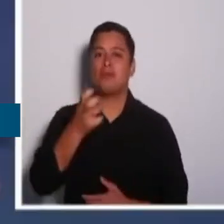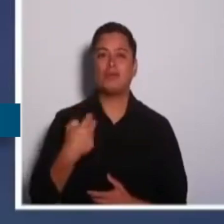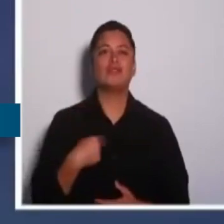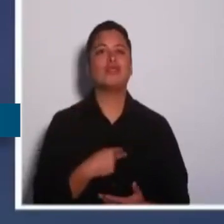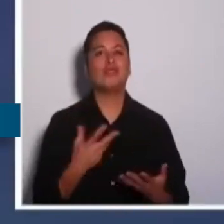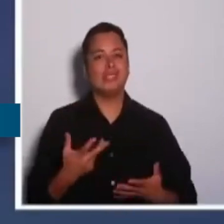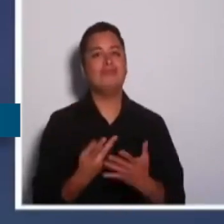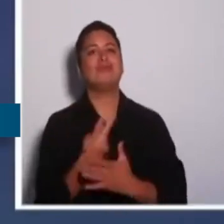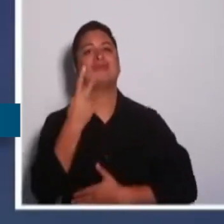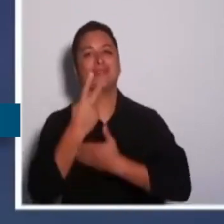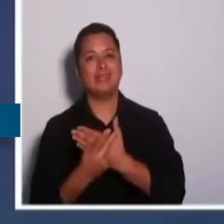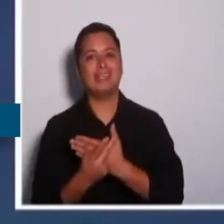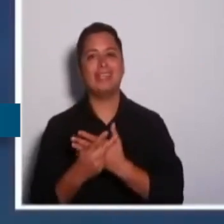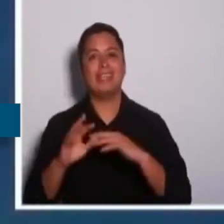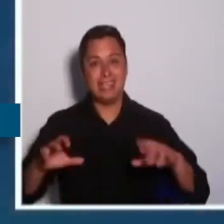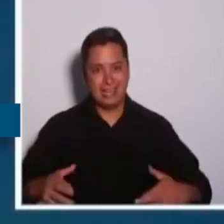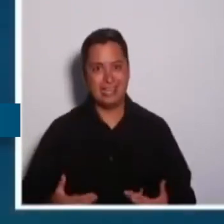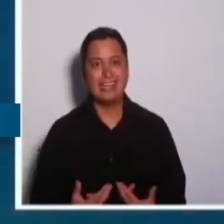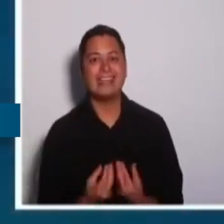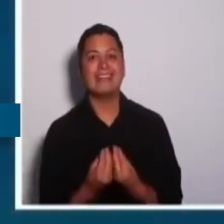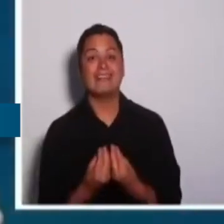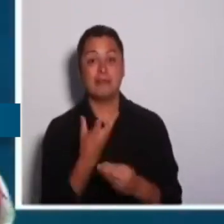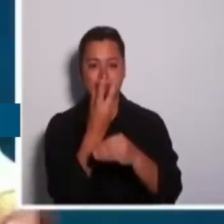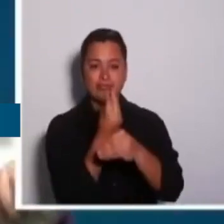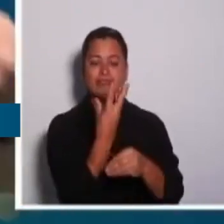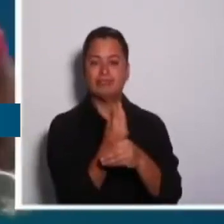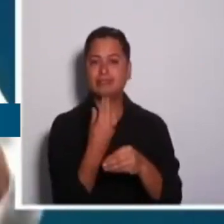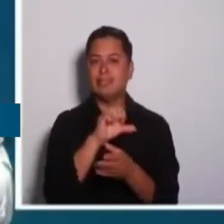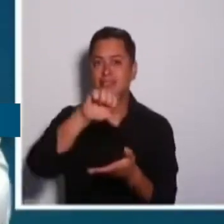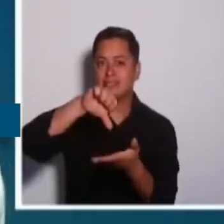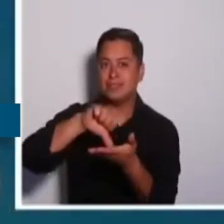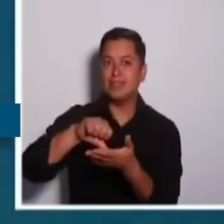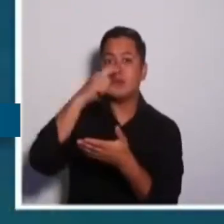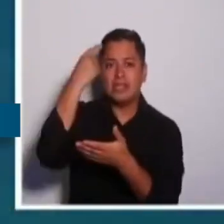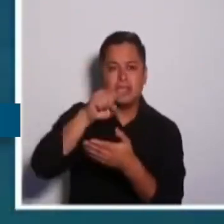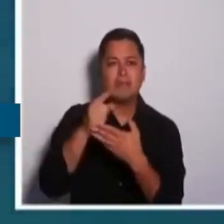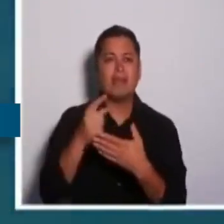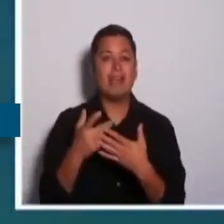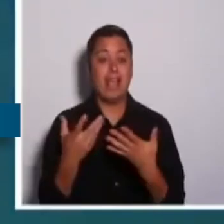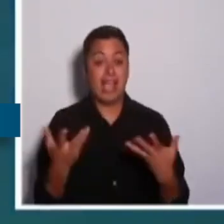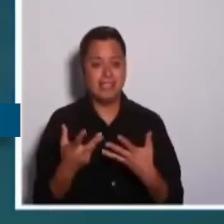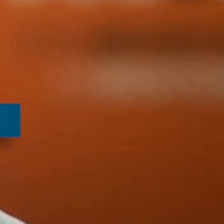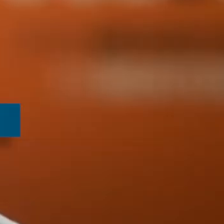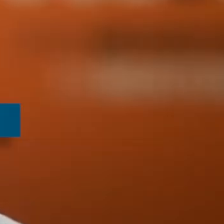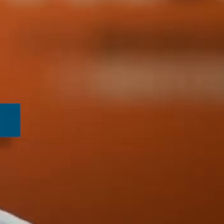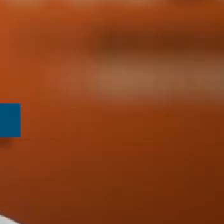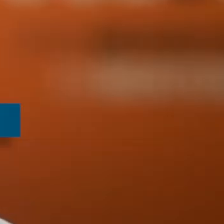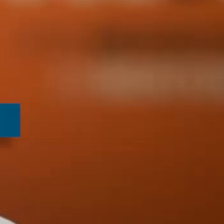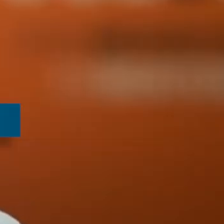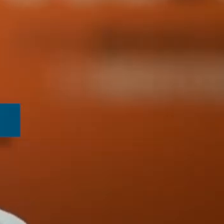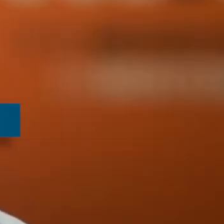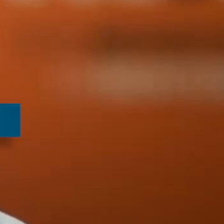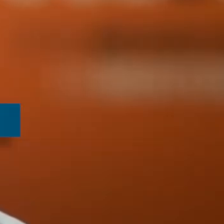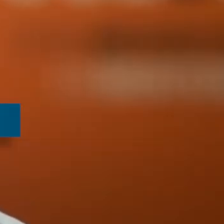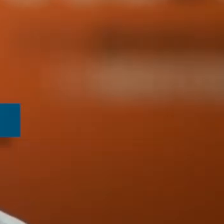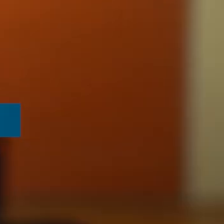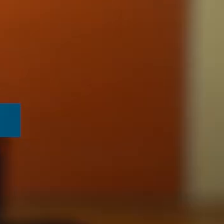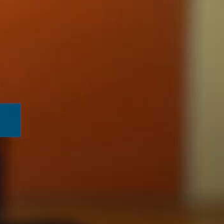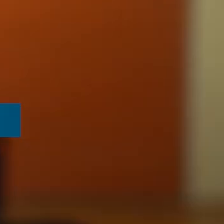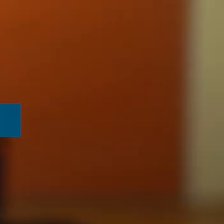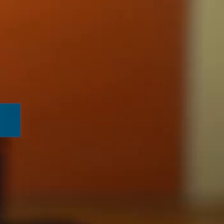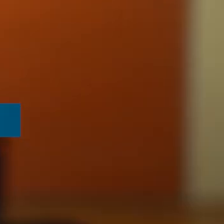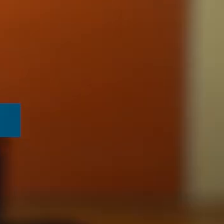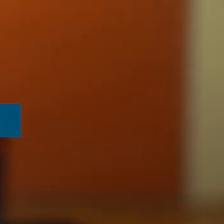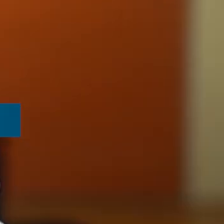importantes de su gestión resaltando a las políticas públicas pioneras implementadas durante su administra entre ellas destacó